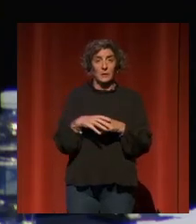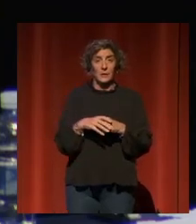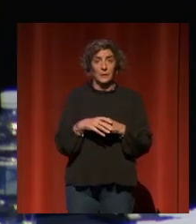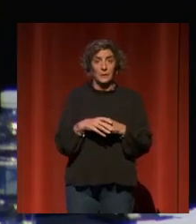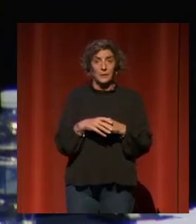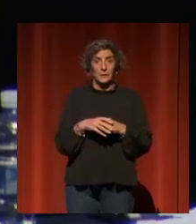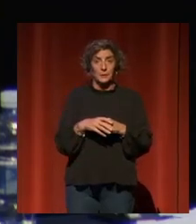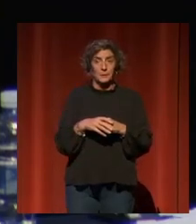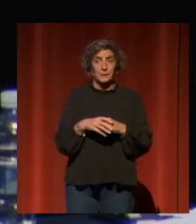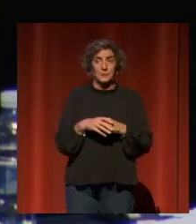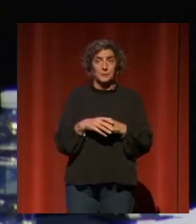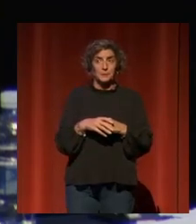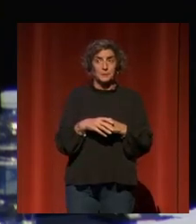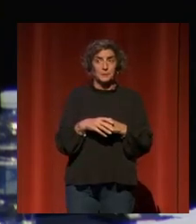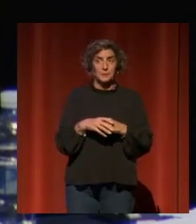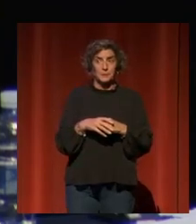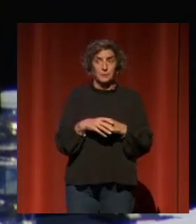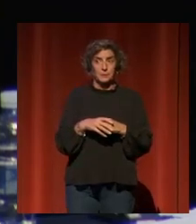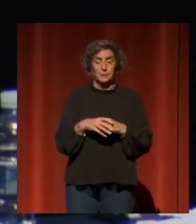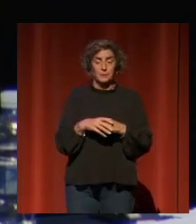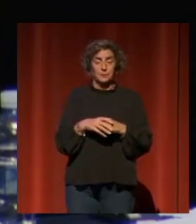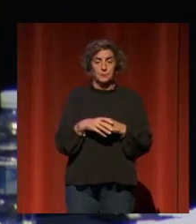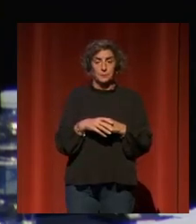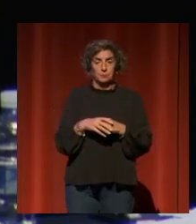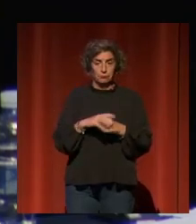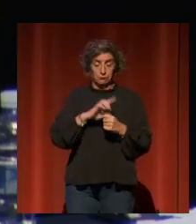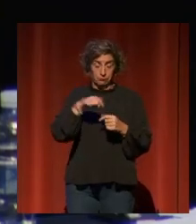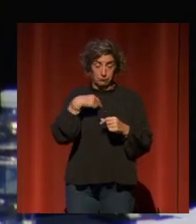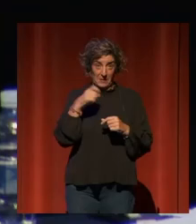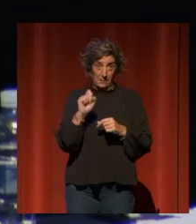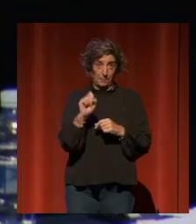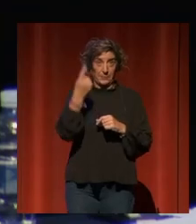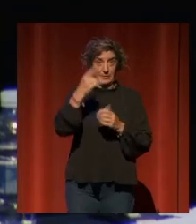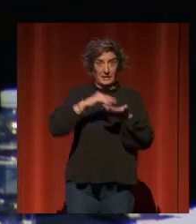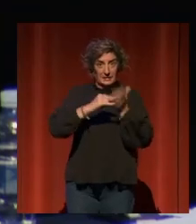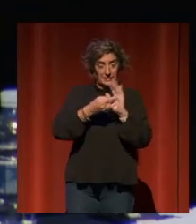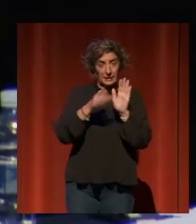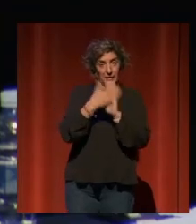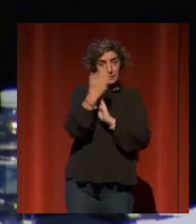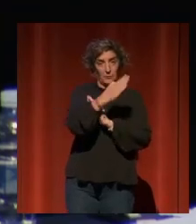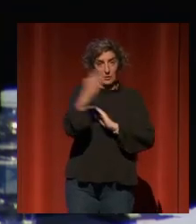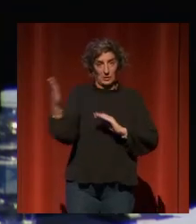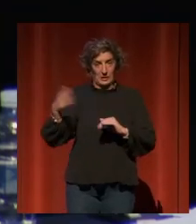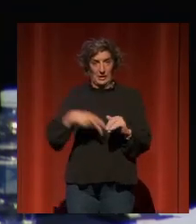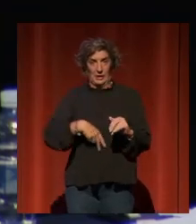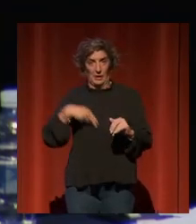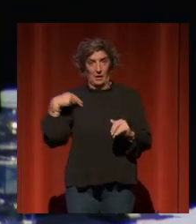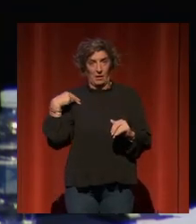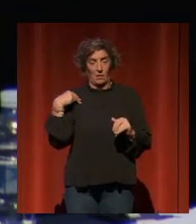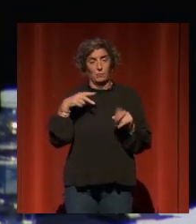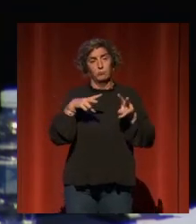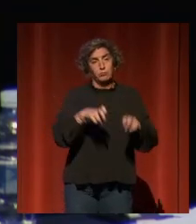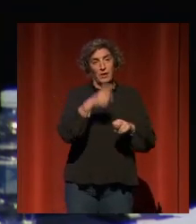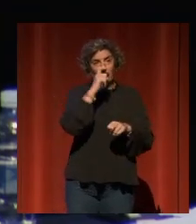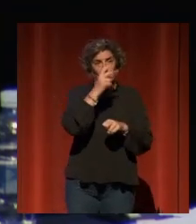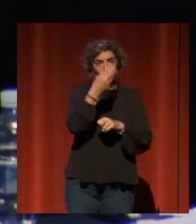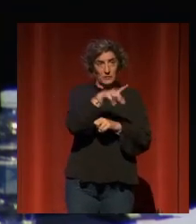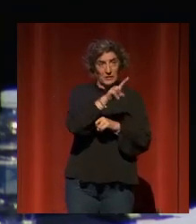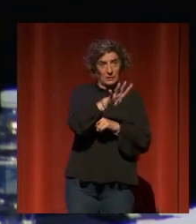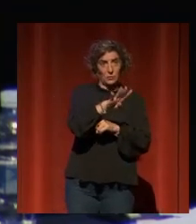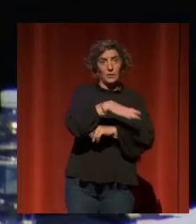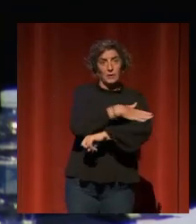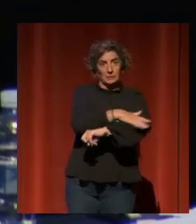nuestro eh primera estrategia bibliotecaria nacional fue en 2014 del Ministerio de